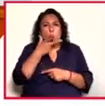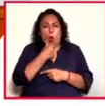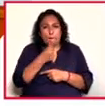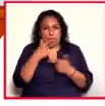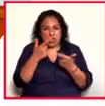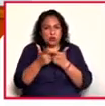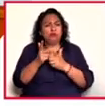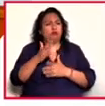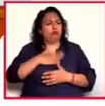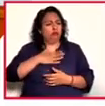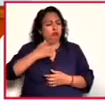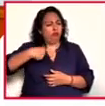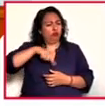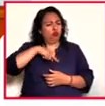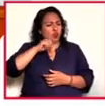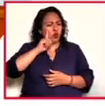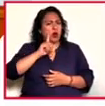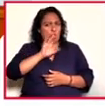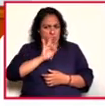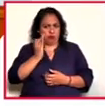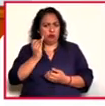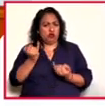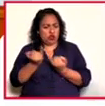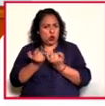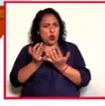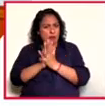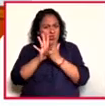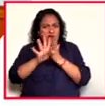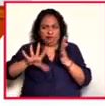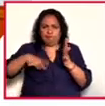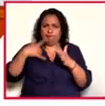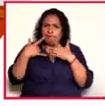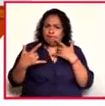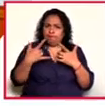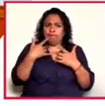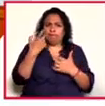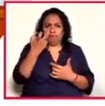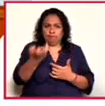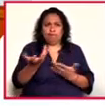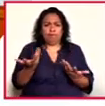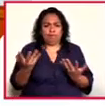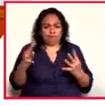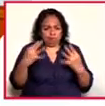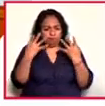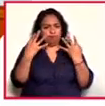en la sociedad y luchan por él, ¿no? Para hacernos el paro.